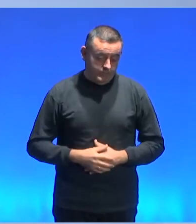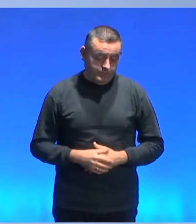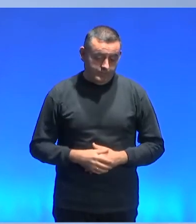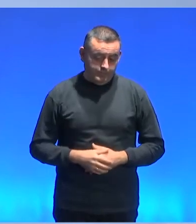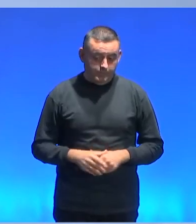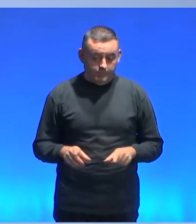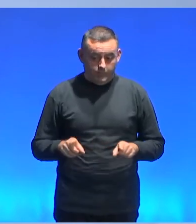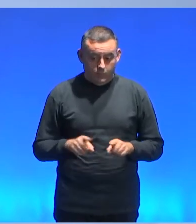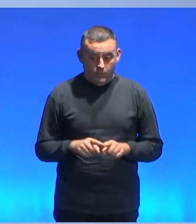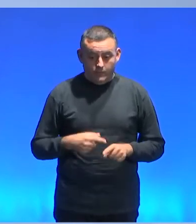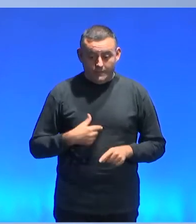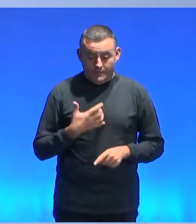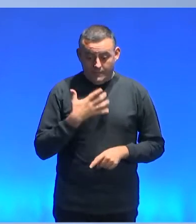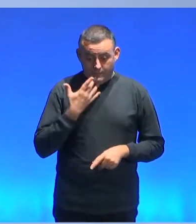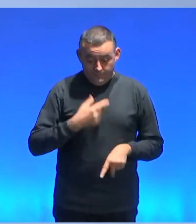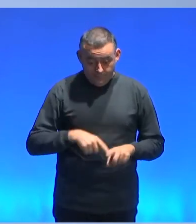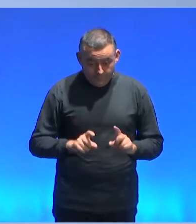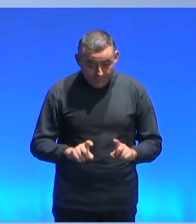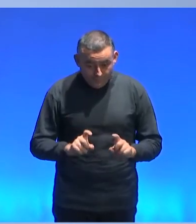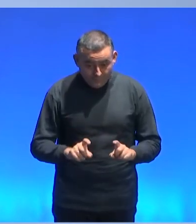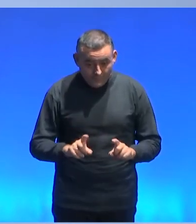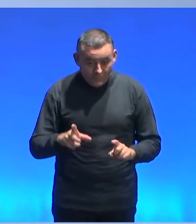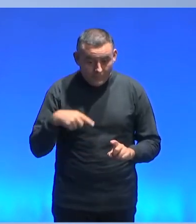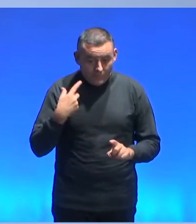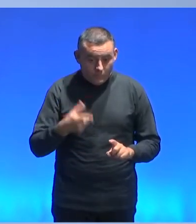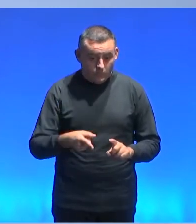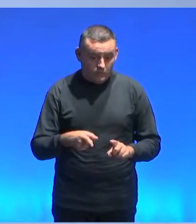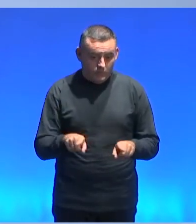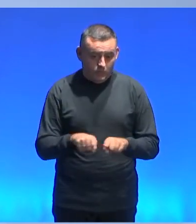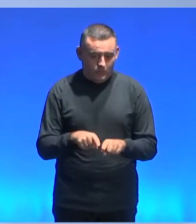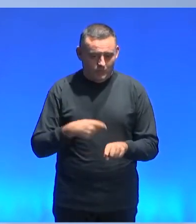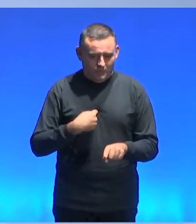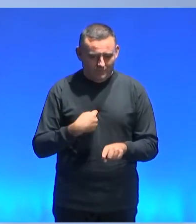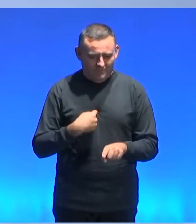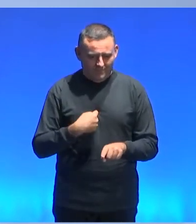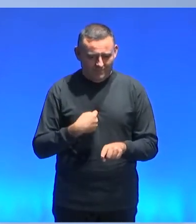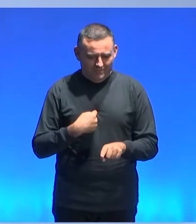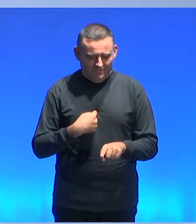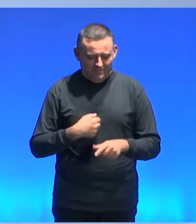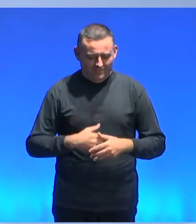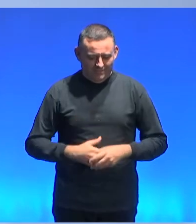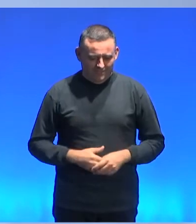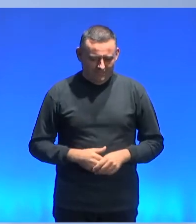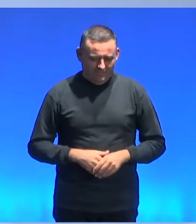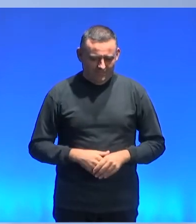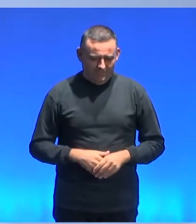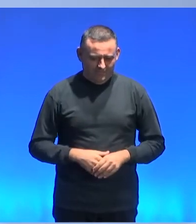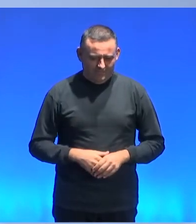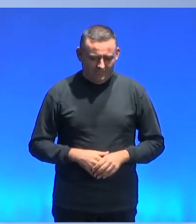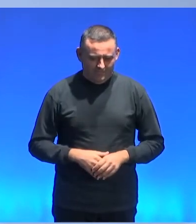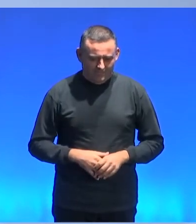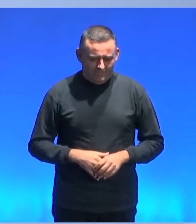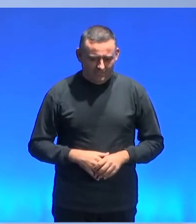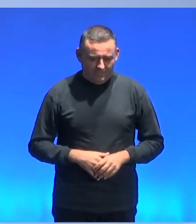nosotros deseamos, o como podemos, o como somos. El modelo para mañana es lo